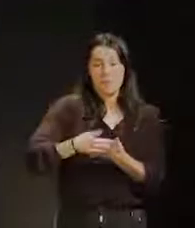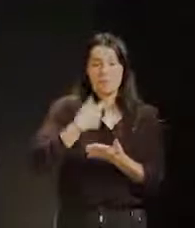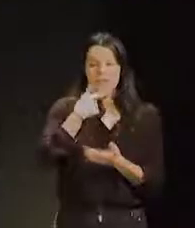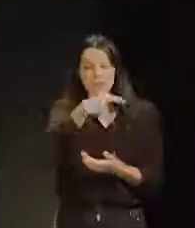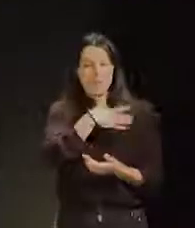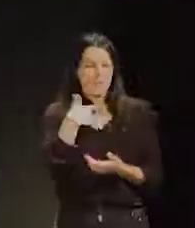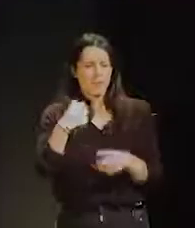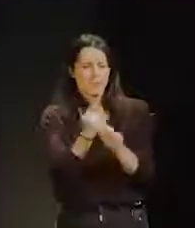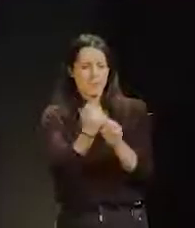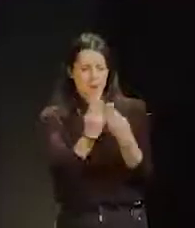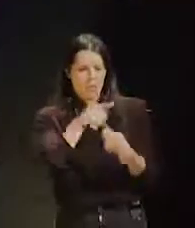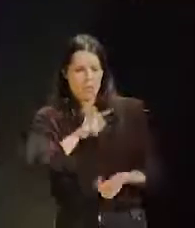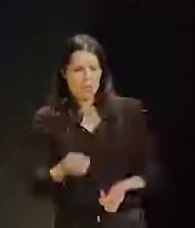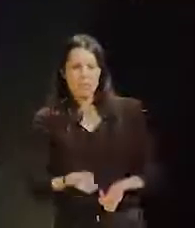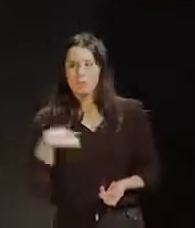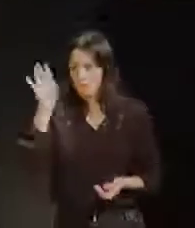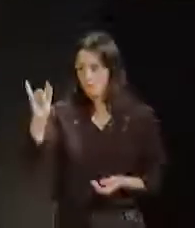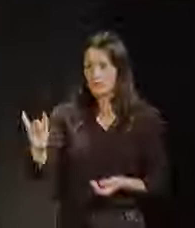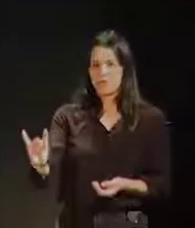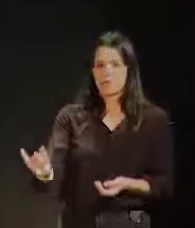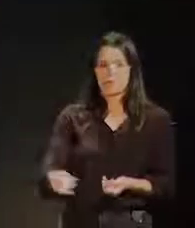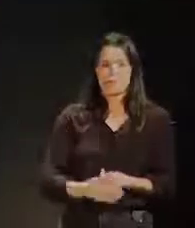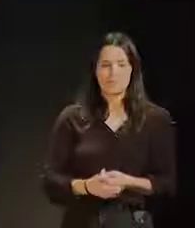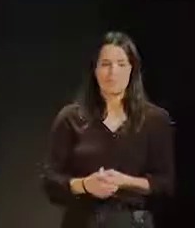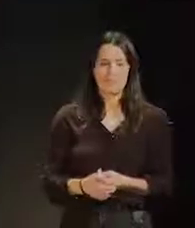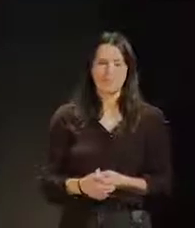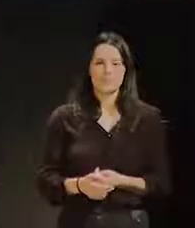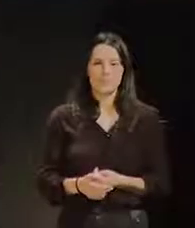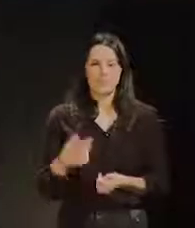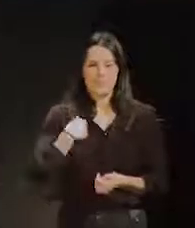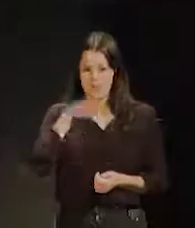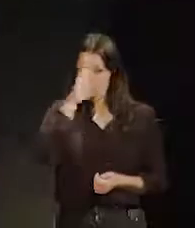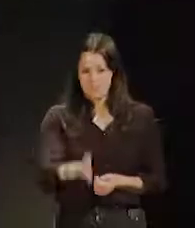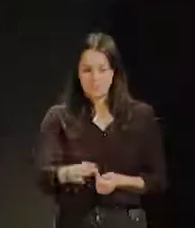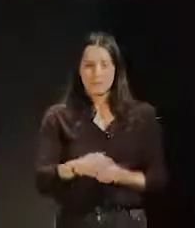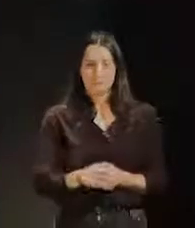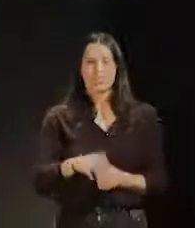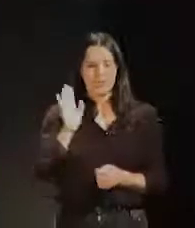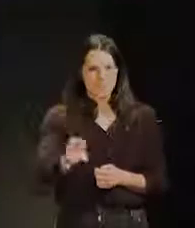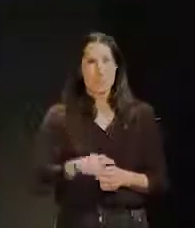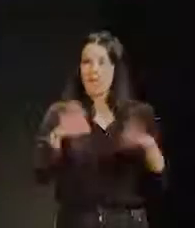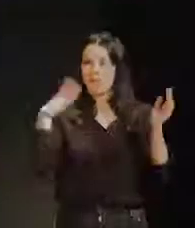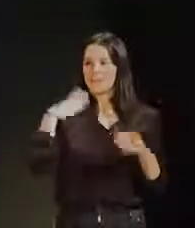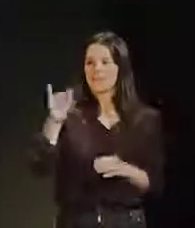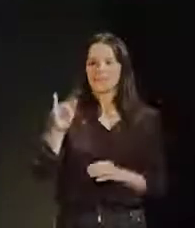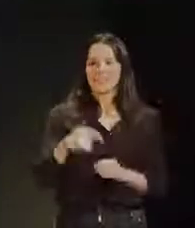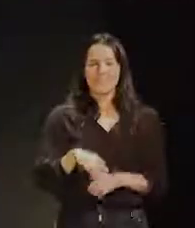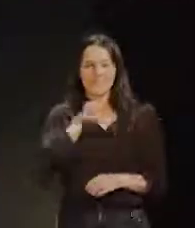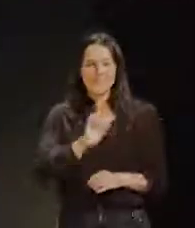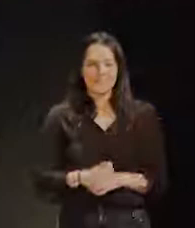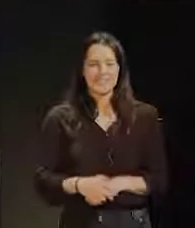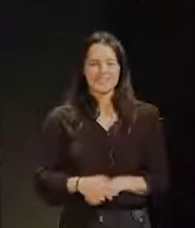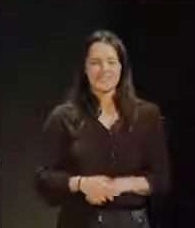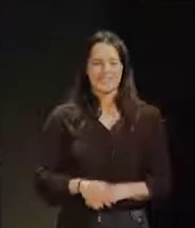ellos. Yo he dicho sí, de manera muy inconsciente, como cuando tiene 20 años, que dice, ah, sí, wow, pero no